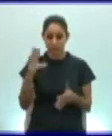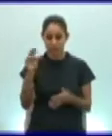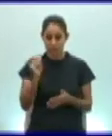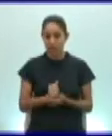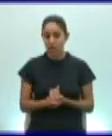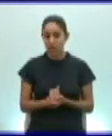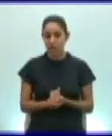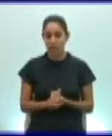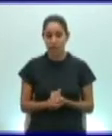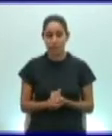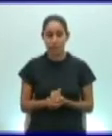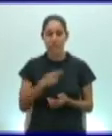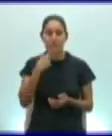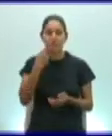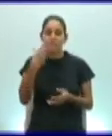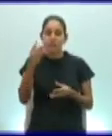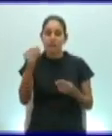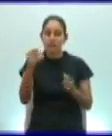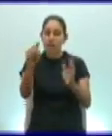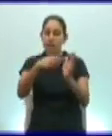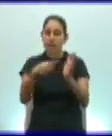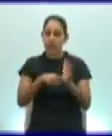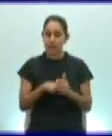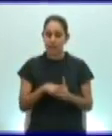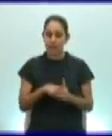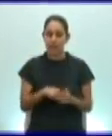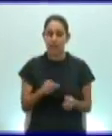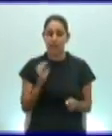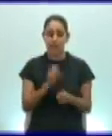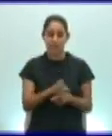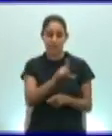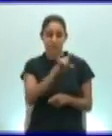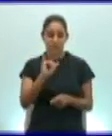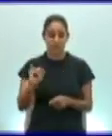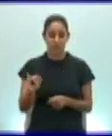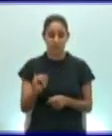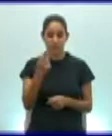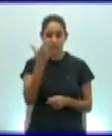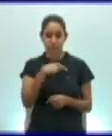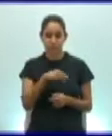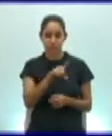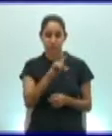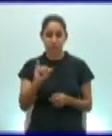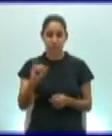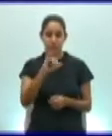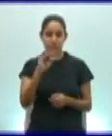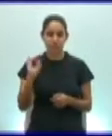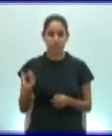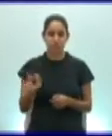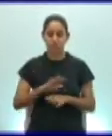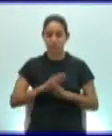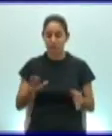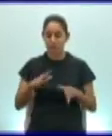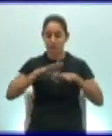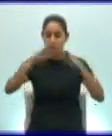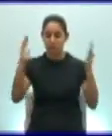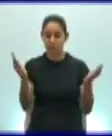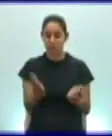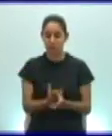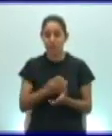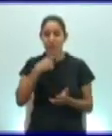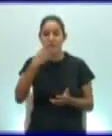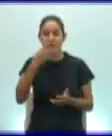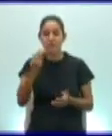declaración del carácter a partir del 16 de abril del 61, que daba ya al mundo entero el hecho de que Cuba iniciaba el desarrollo de